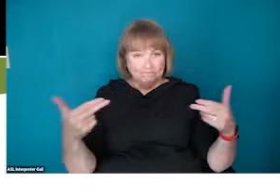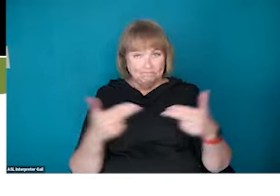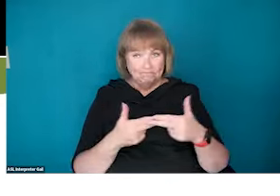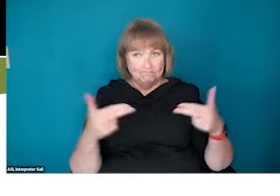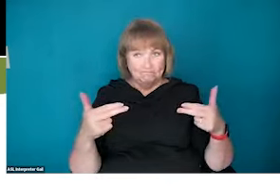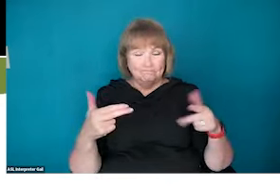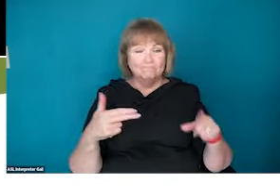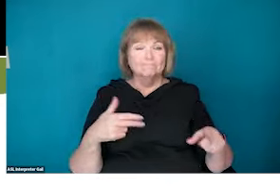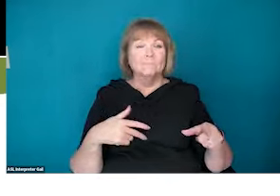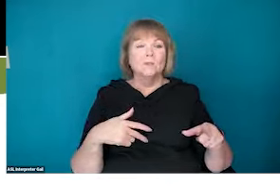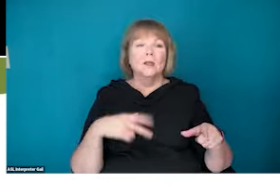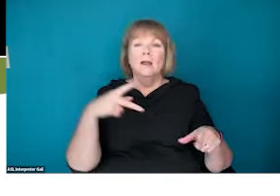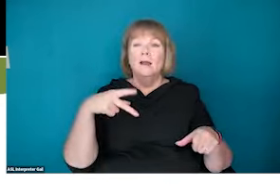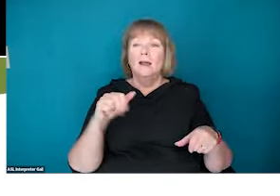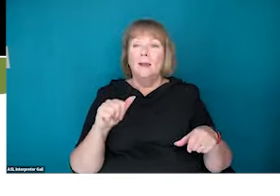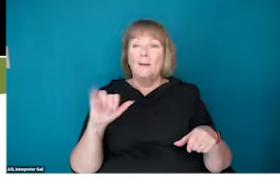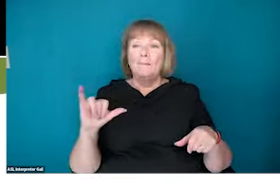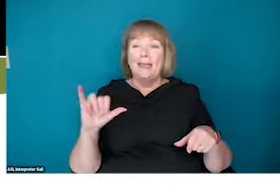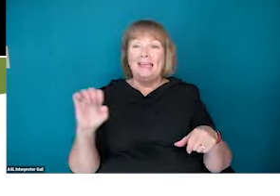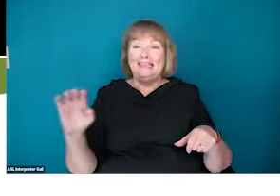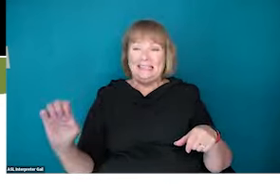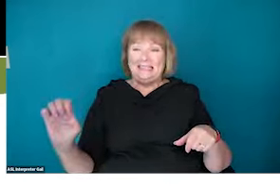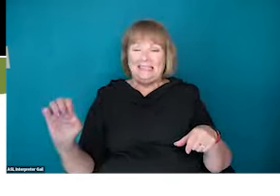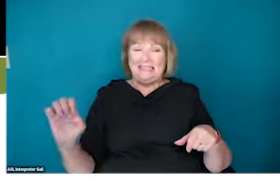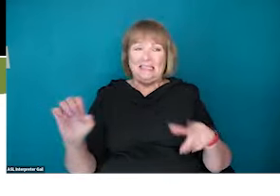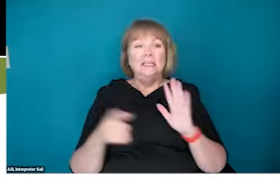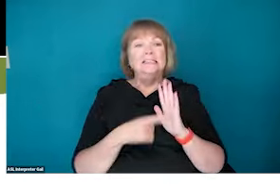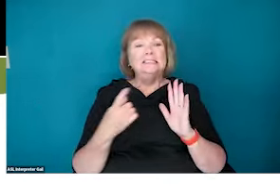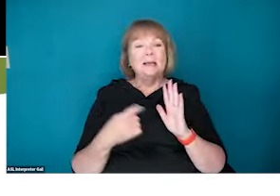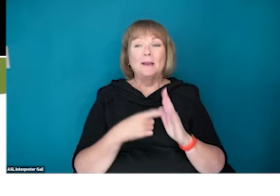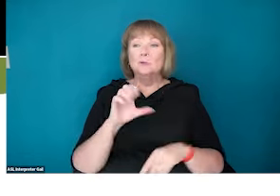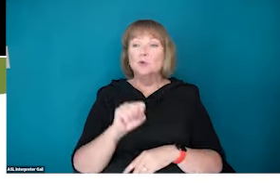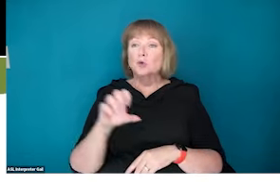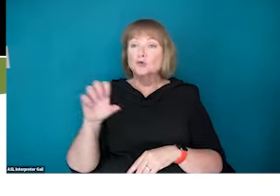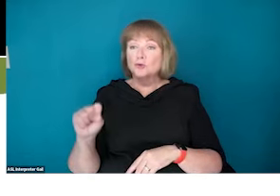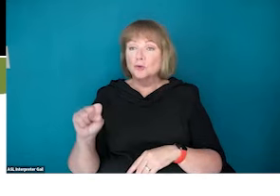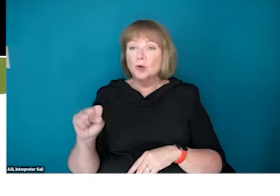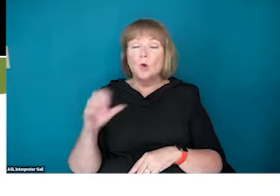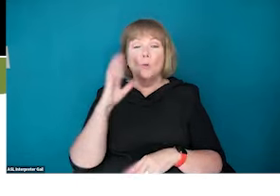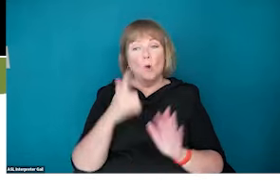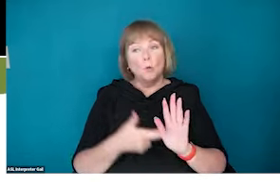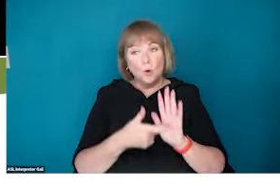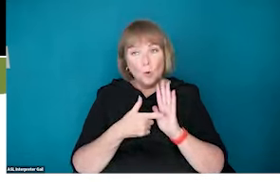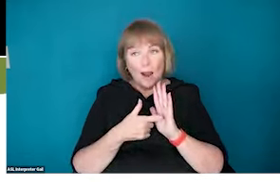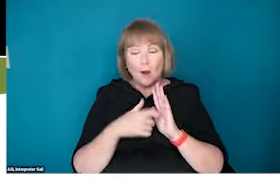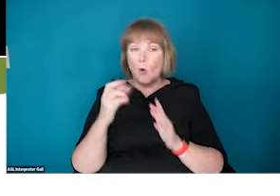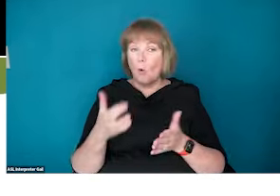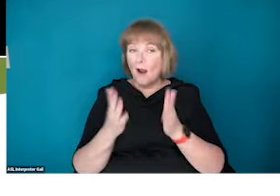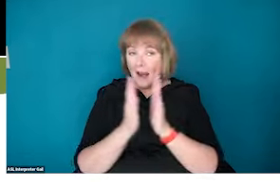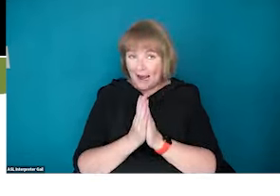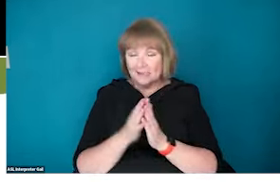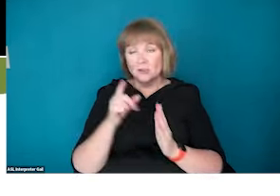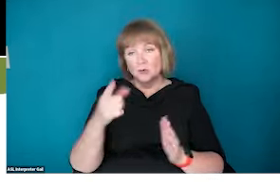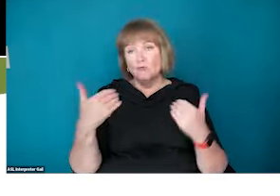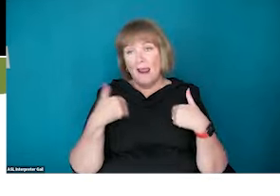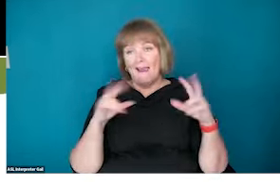no es mandatorio, no es obligatorio, pero la gran mayoría de individuos lo tienen porque la seguridad social lo exige